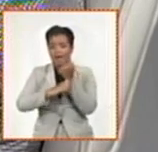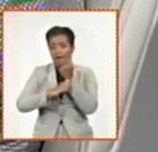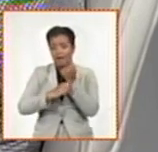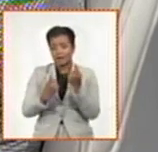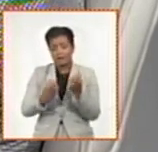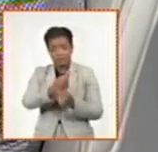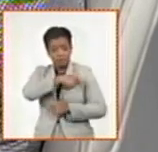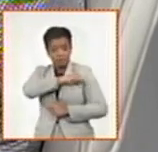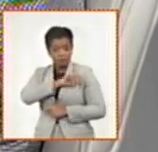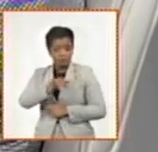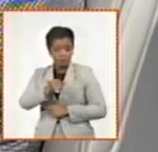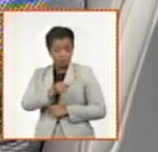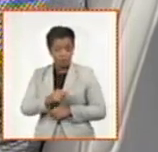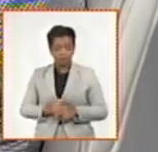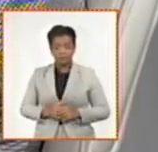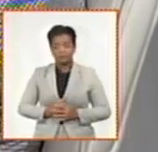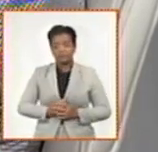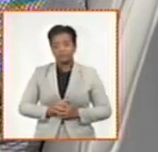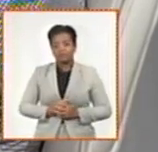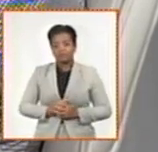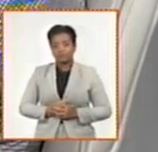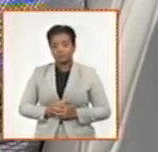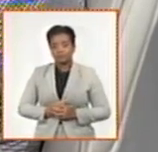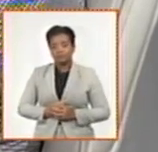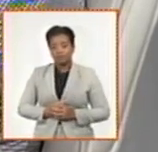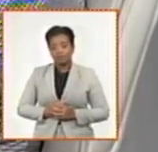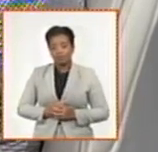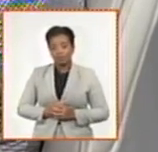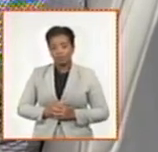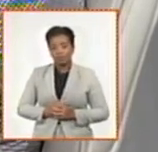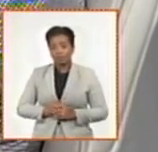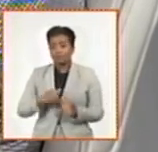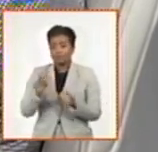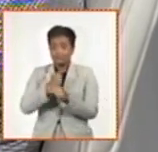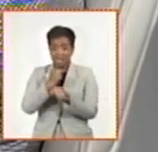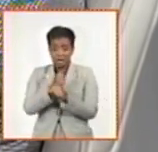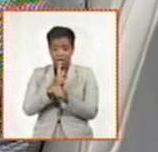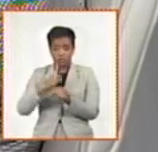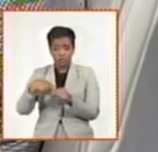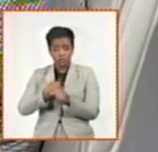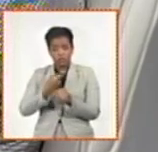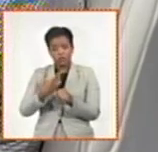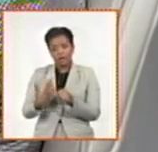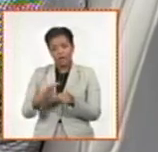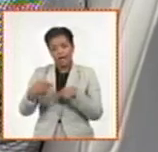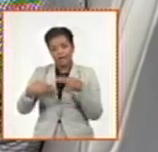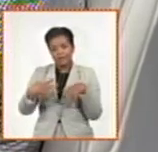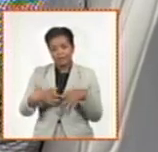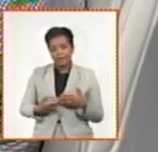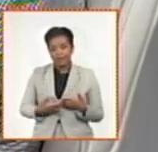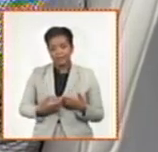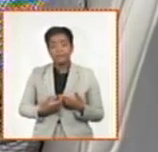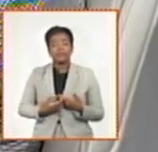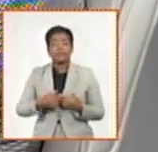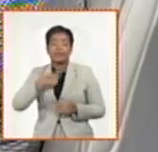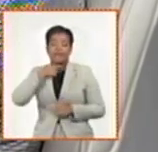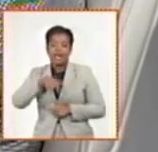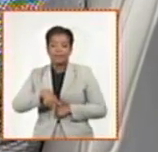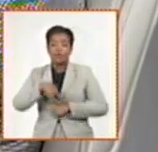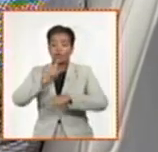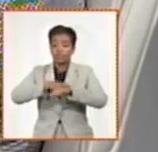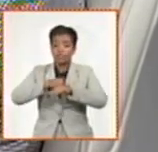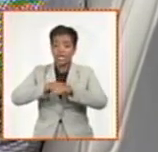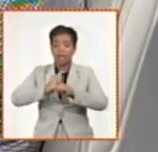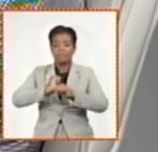tal. También nosotros ahí, en este trabajo, hemos insistido mucho en lo que es la rotación de cultivos y el intercalamiento.